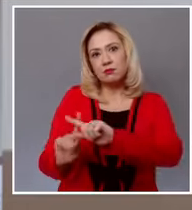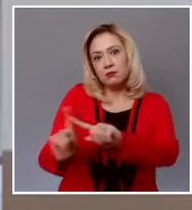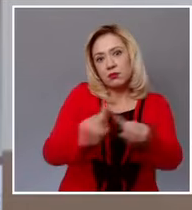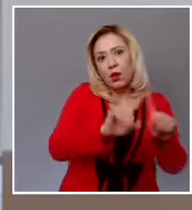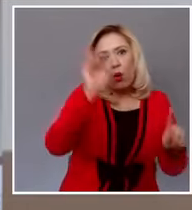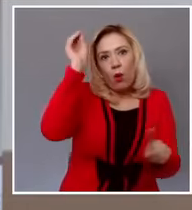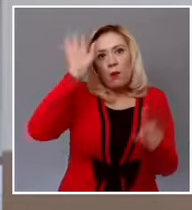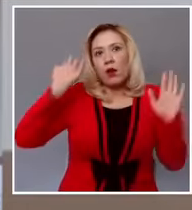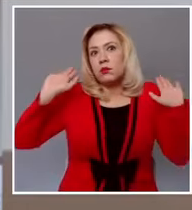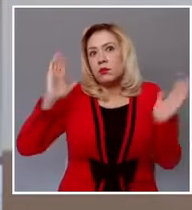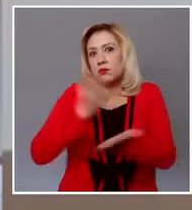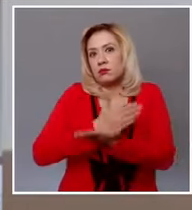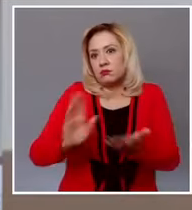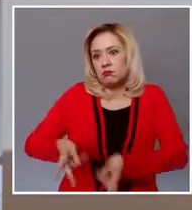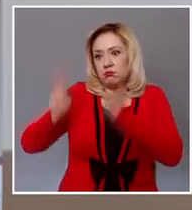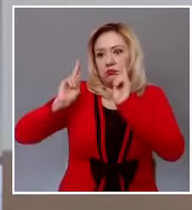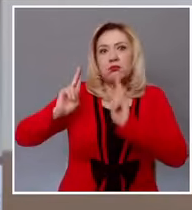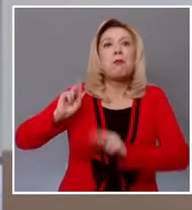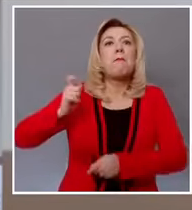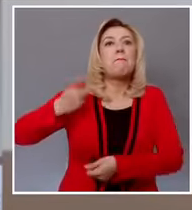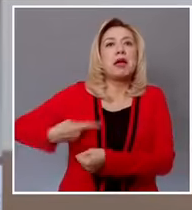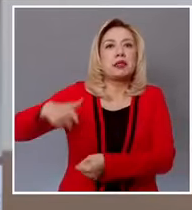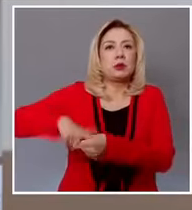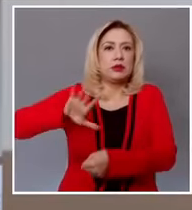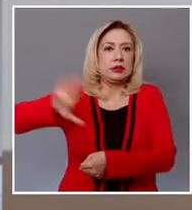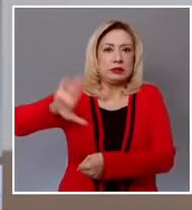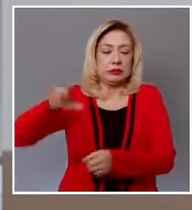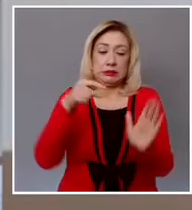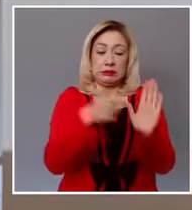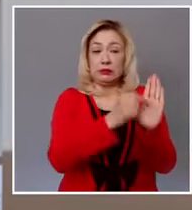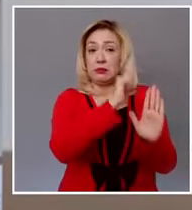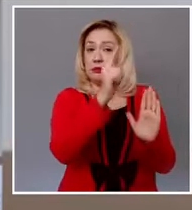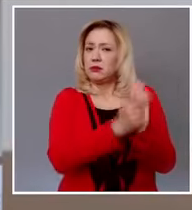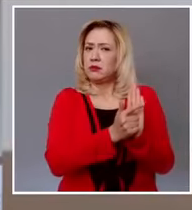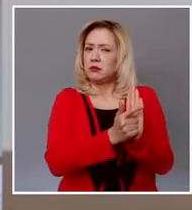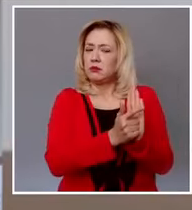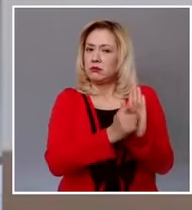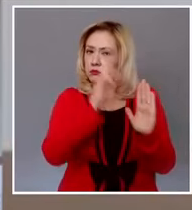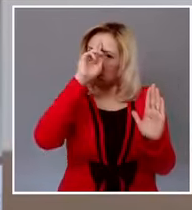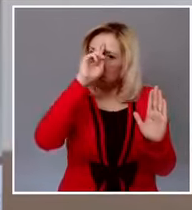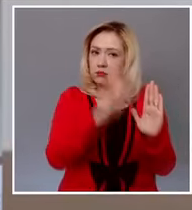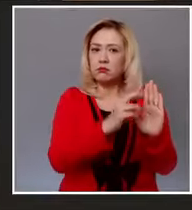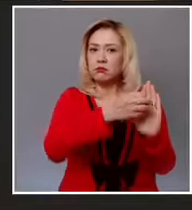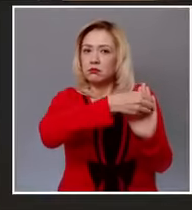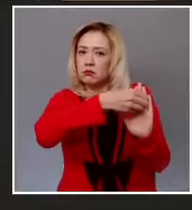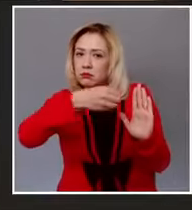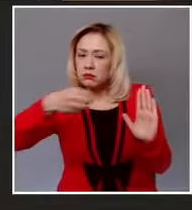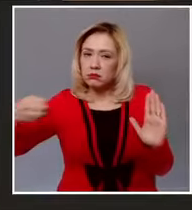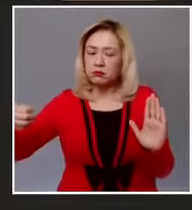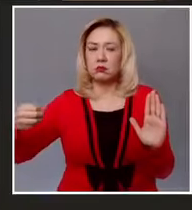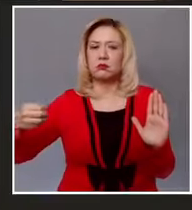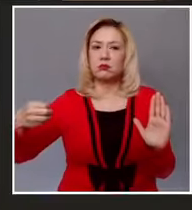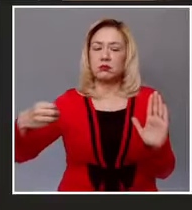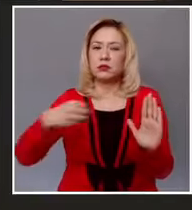que los impartidores de justicia también se encuentran sujetos a mecanismos de control que los obliga a actuar con